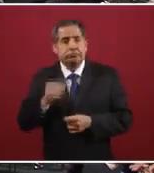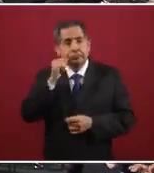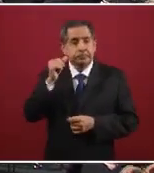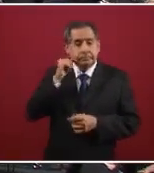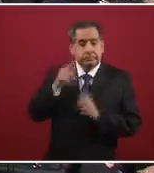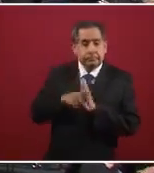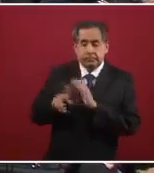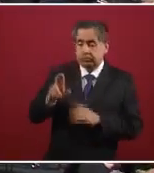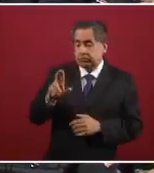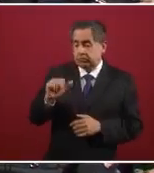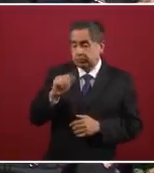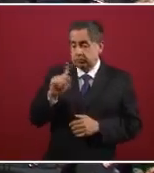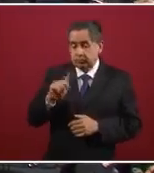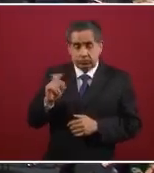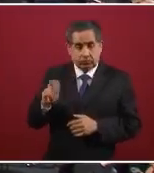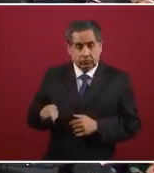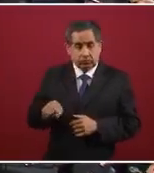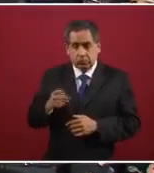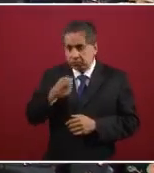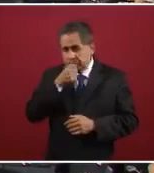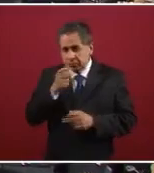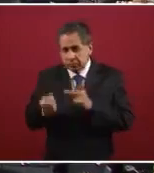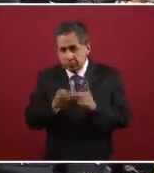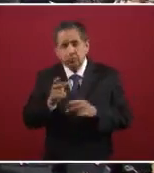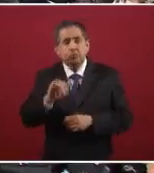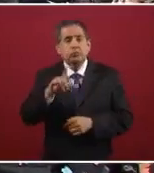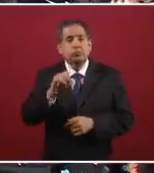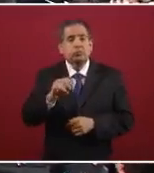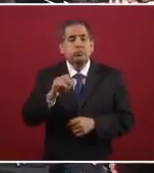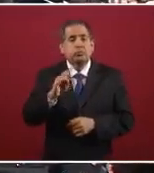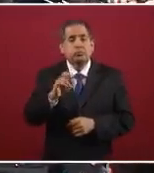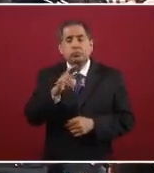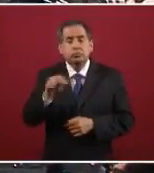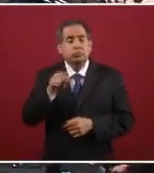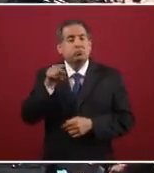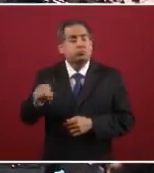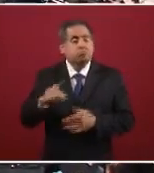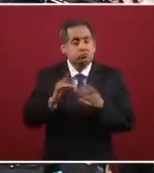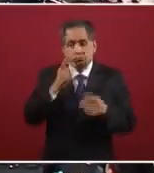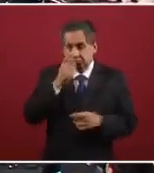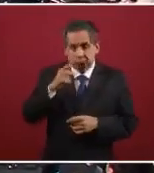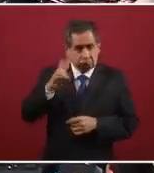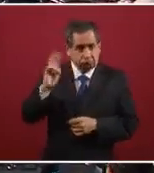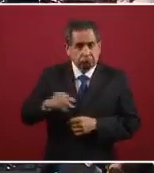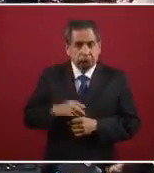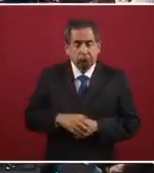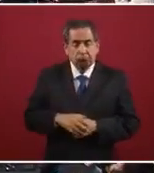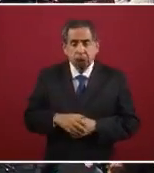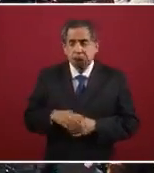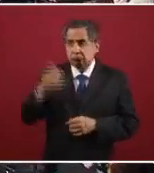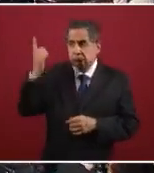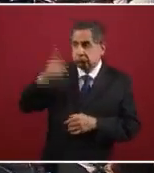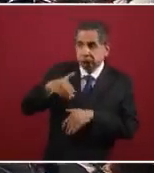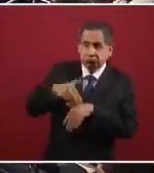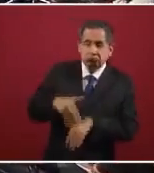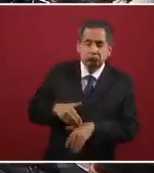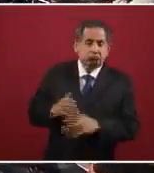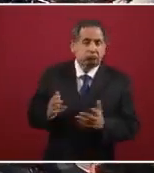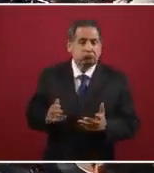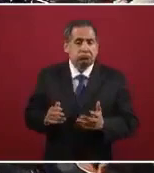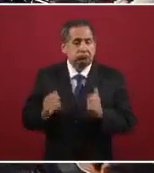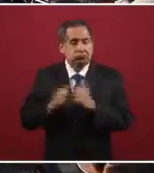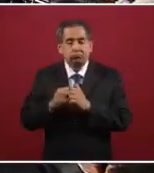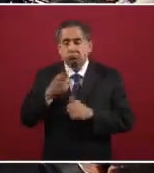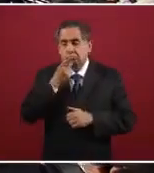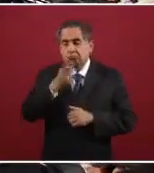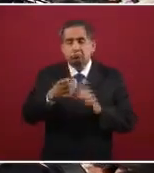de La Razón, ayer tuvimos oportunidad de entrevistar a Julio Hernández Barros y señaló que efectivamente se actuó bajo consigna,